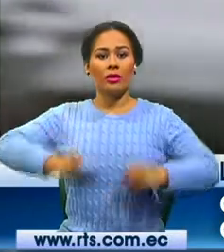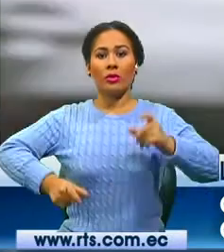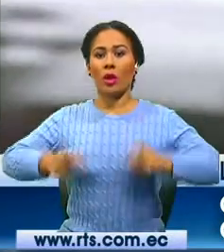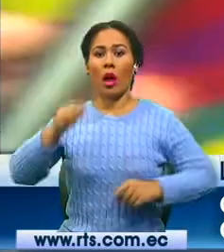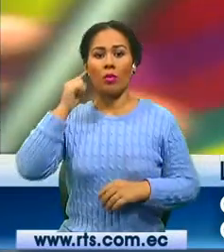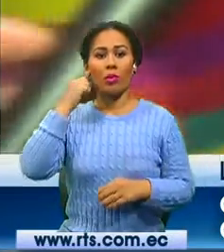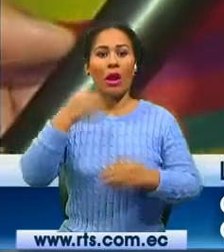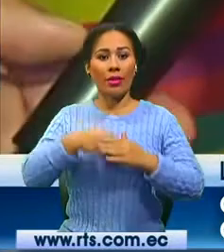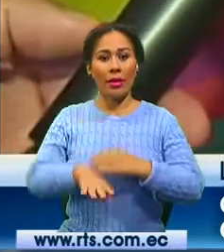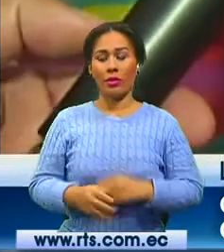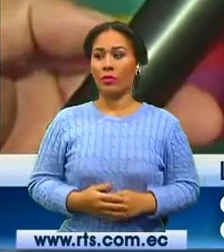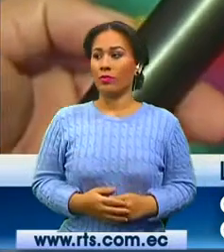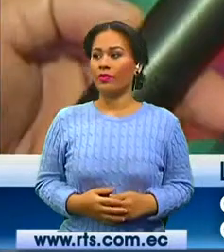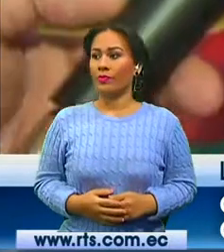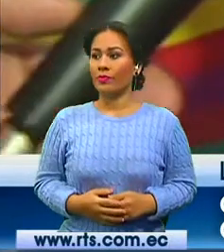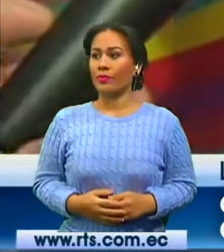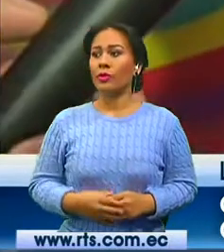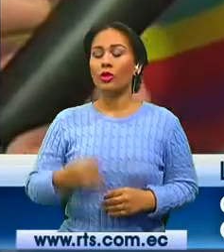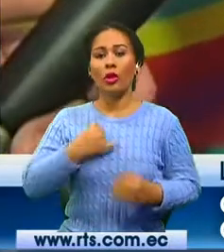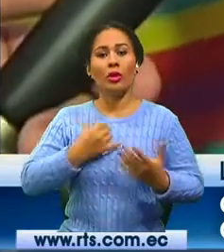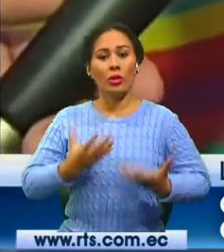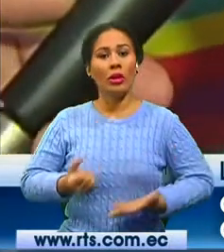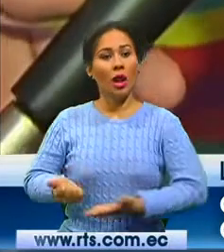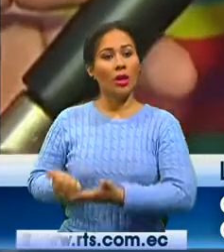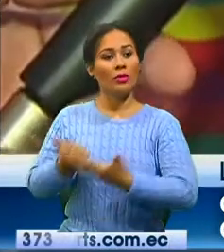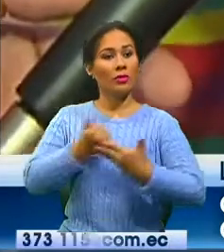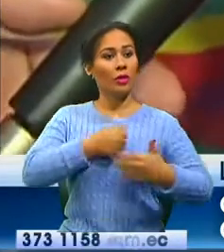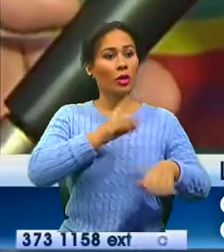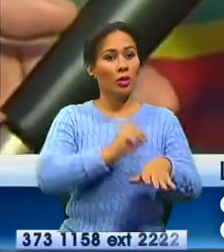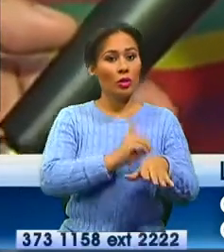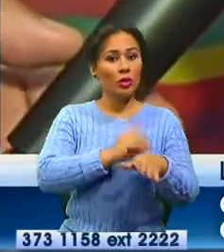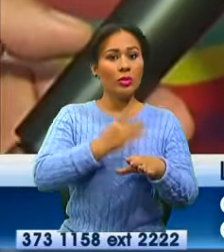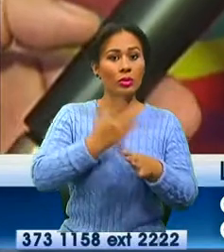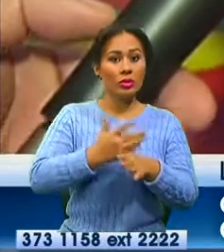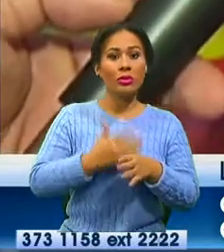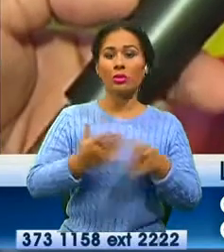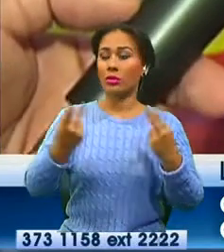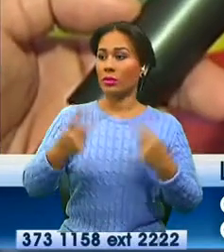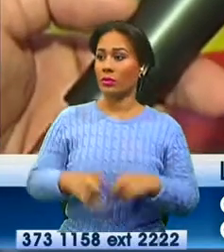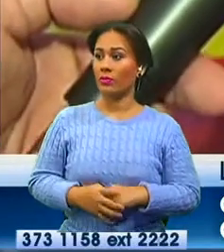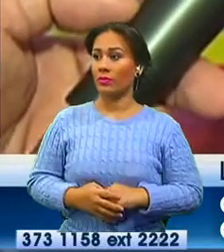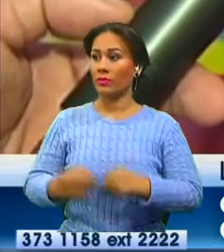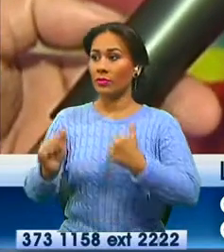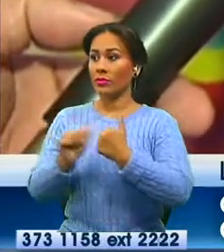adentro. Una ayuda con un psicólogo a la vez y con un centro de rehabilitación,